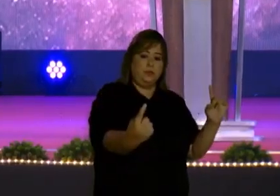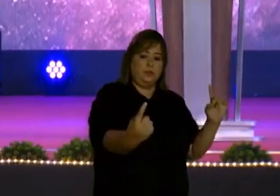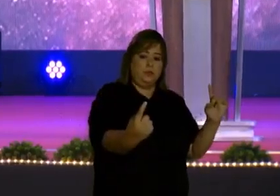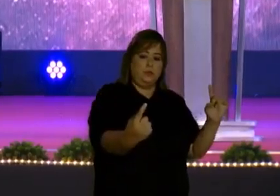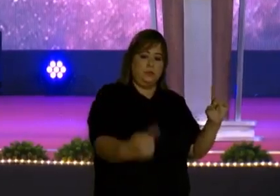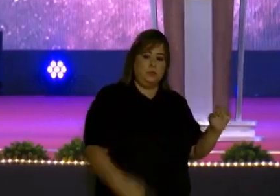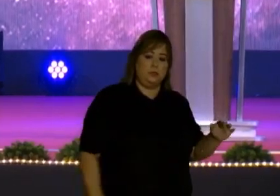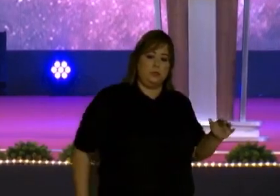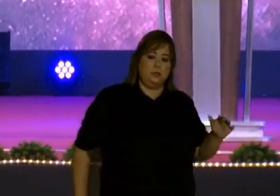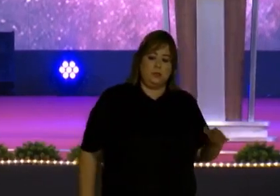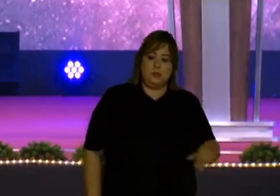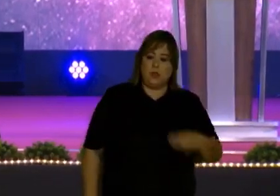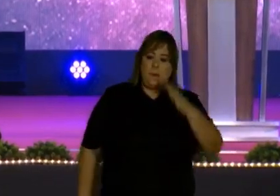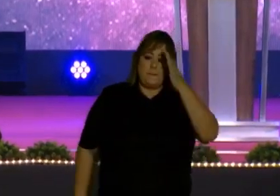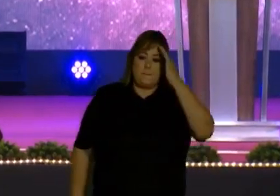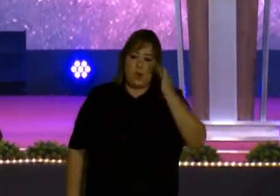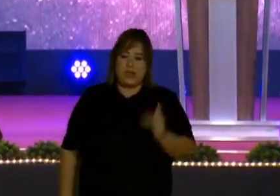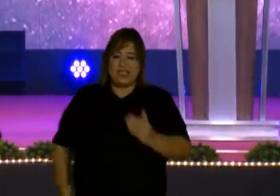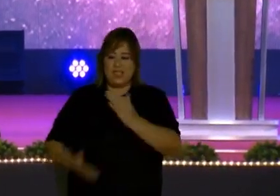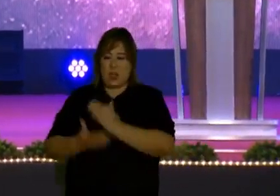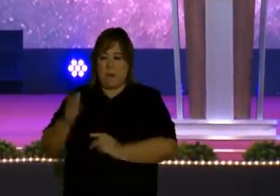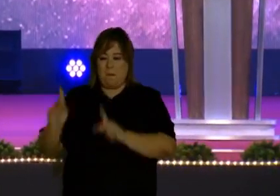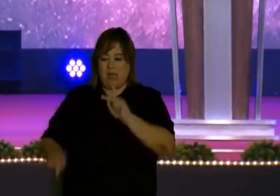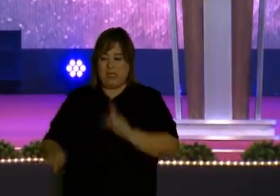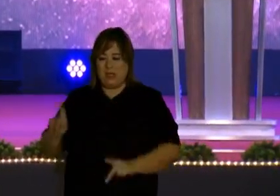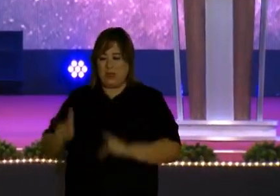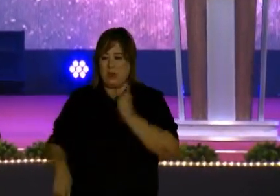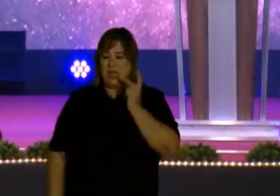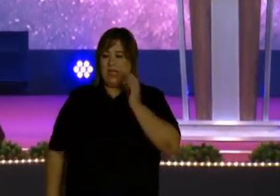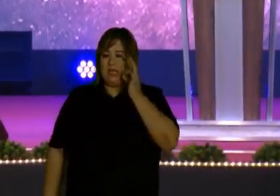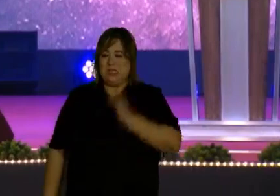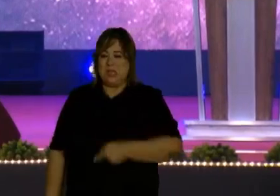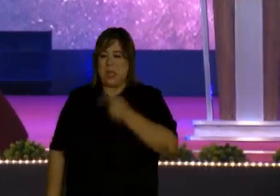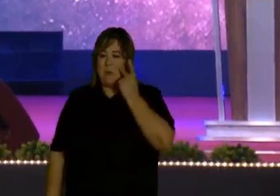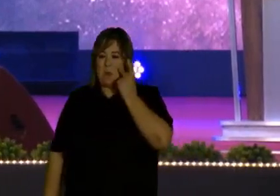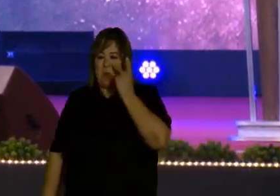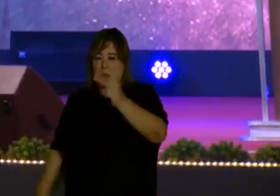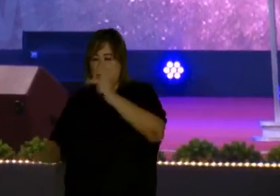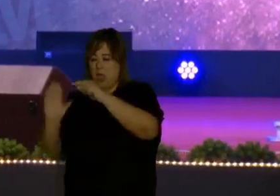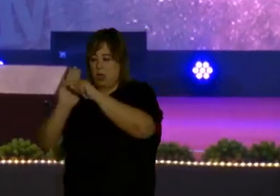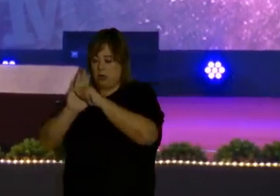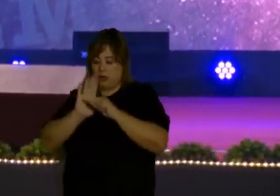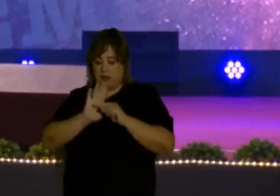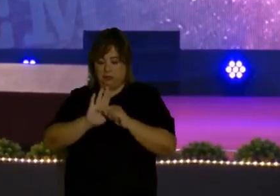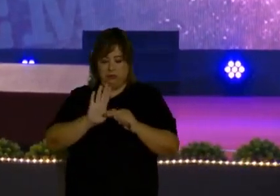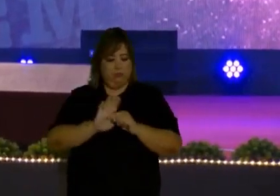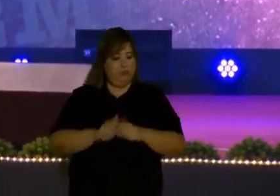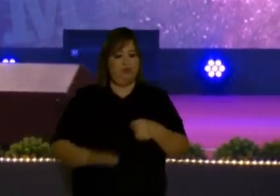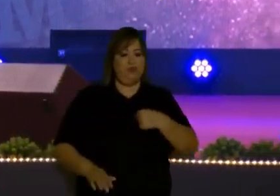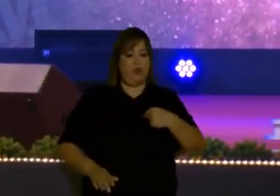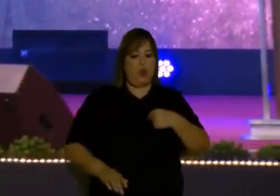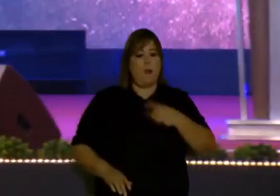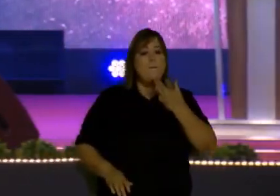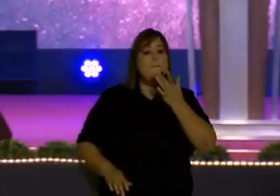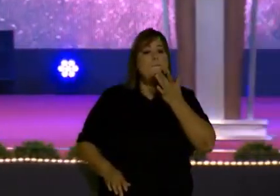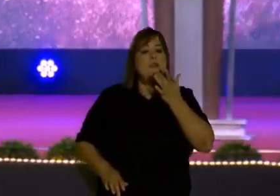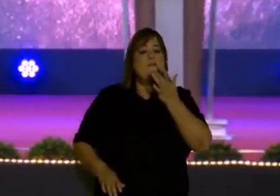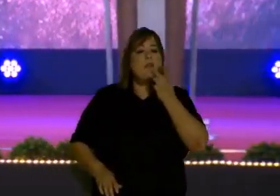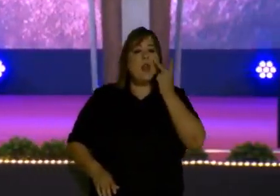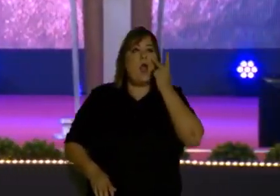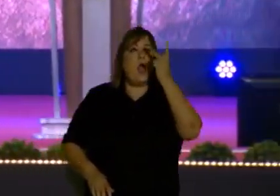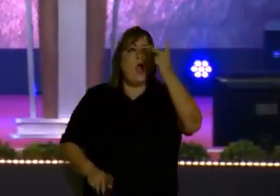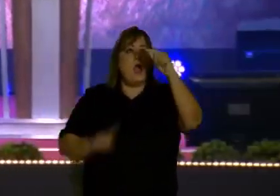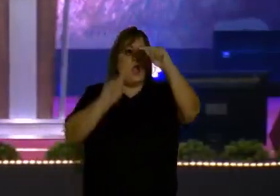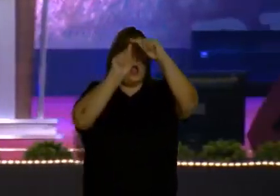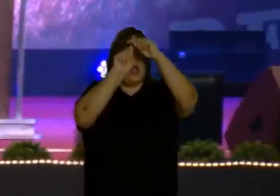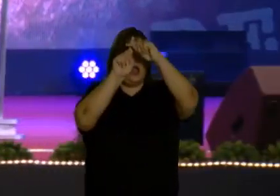Como hay gente que todo lo que ve es malo. Hay gente que ve demonios volando. Yo veo la gloria de Dios. Yo veo la gloria de Dios. Tú vas a ver lo que tú quieras ver.